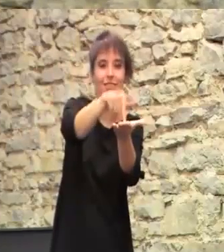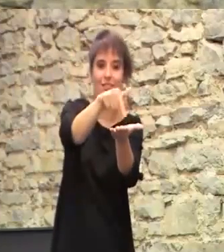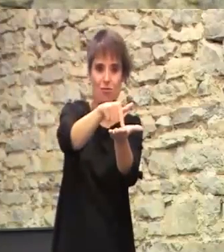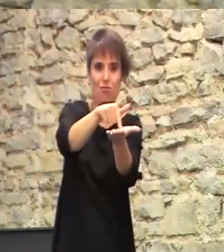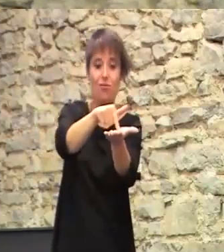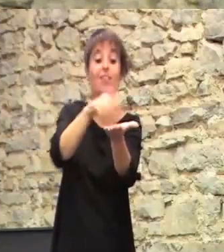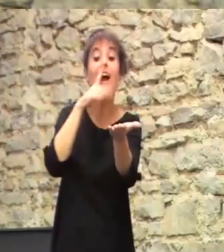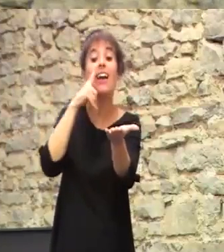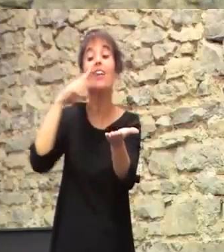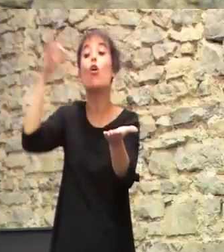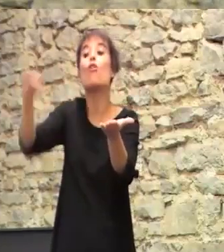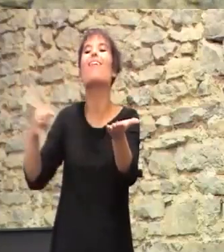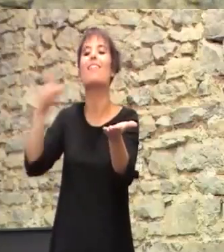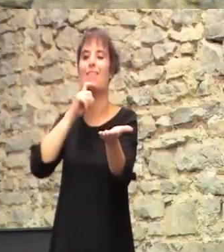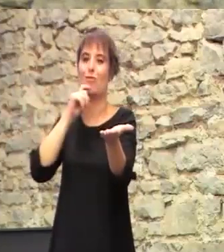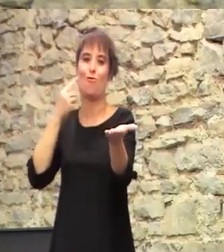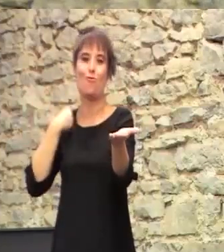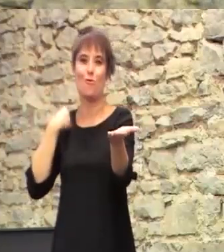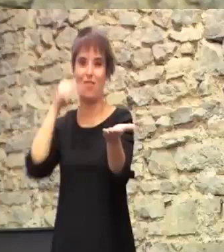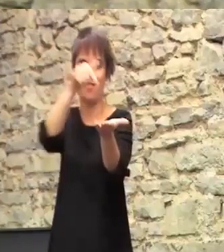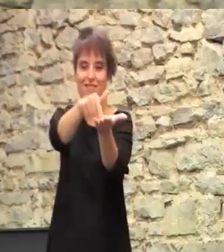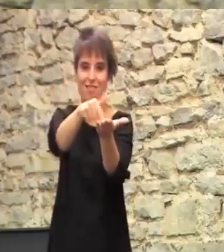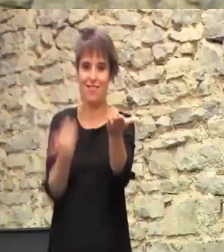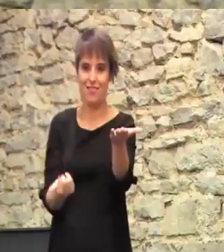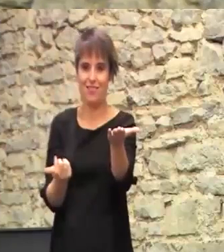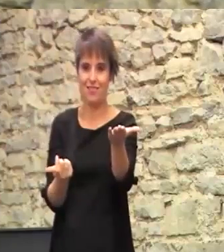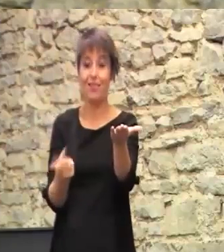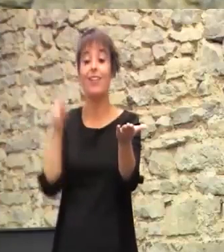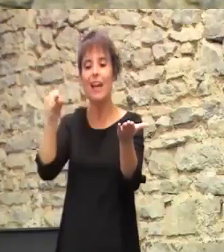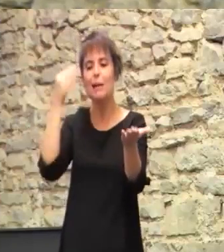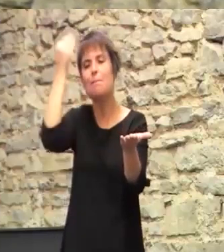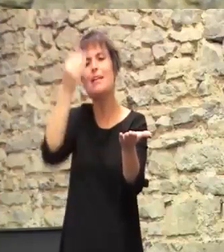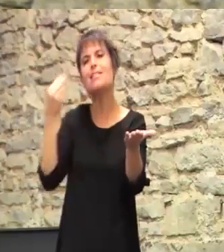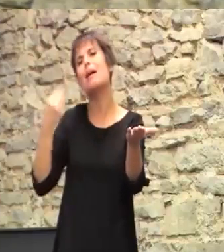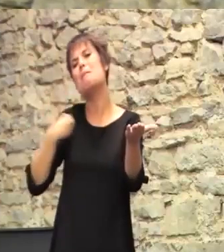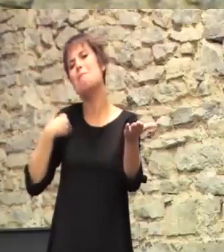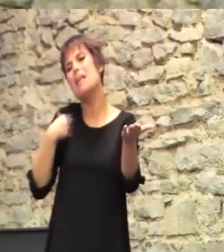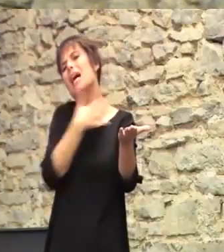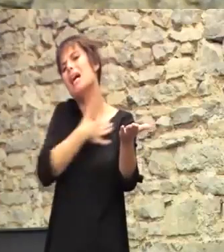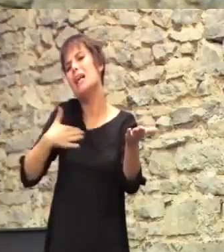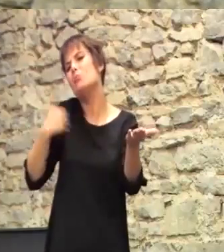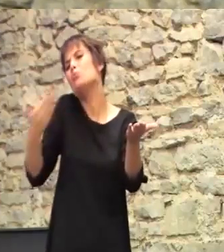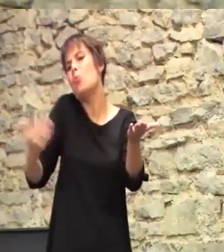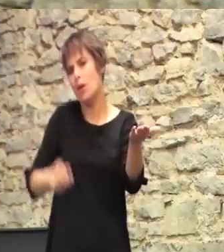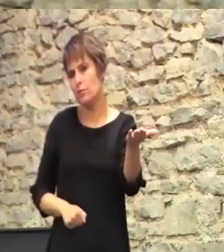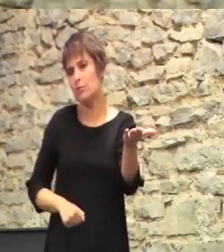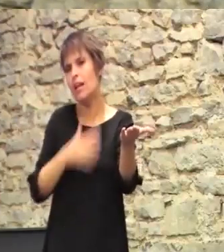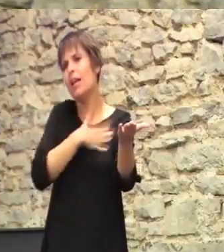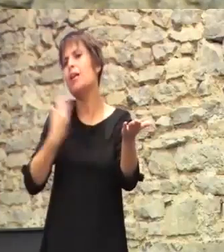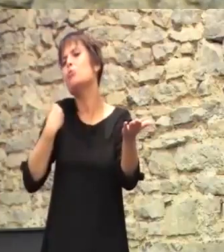ver cómo nos organizamos la vida y qué vida queremos qué vida nos merece ser vivida